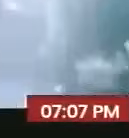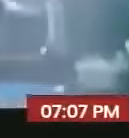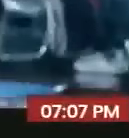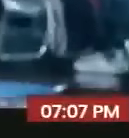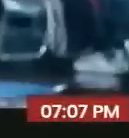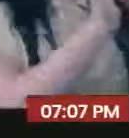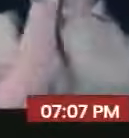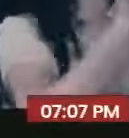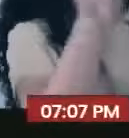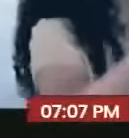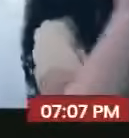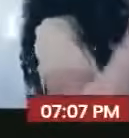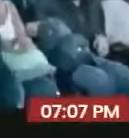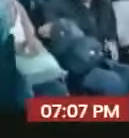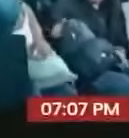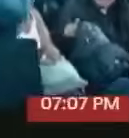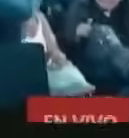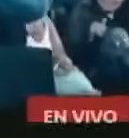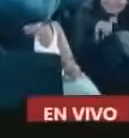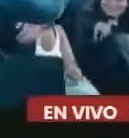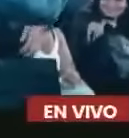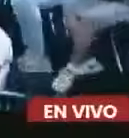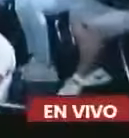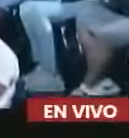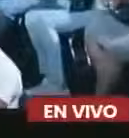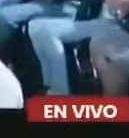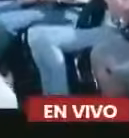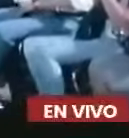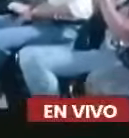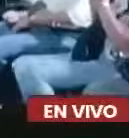Seguidamente, este lunes.